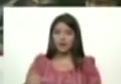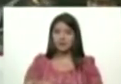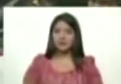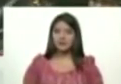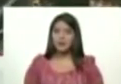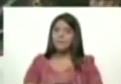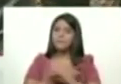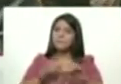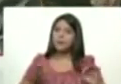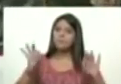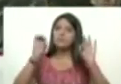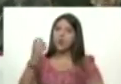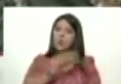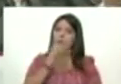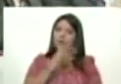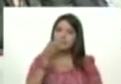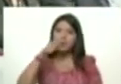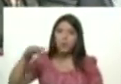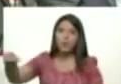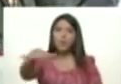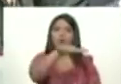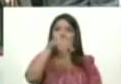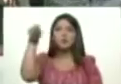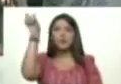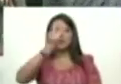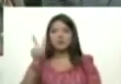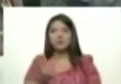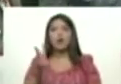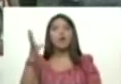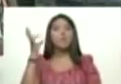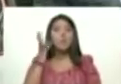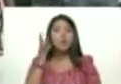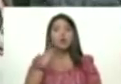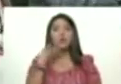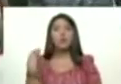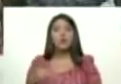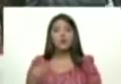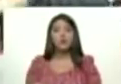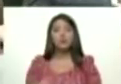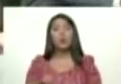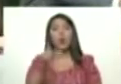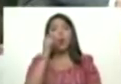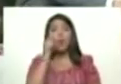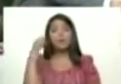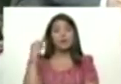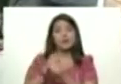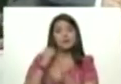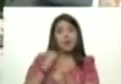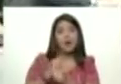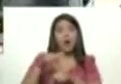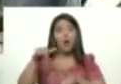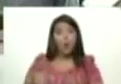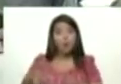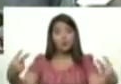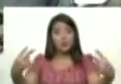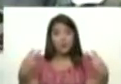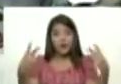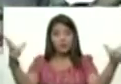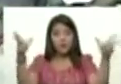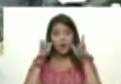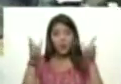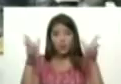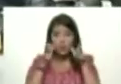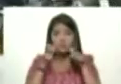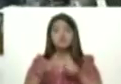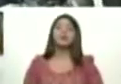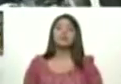pero especialmente buenas tardes a todo el pueblo de Venezuela, a las mujeres, a la juventud, a los hombres trabajadores que hoy nos escuchan. Nosotros,